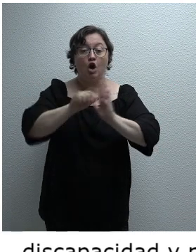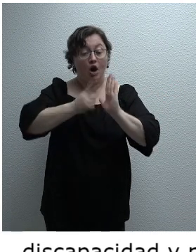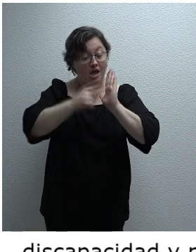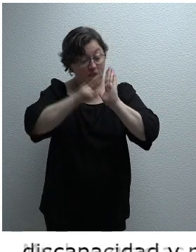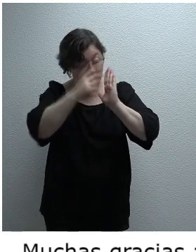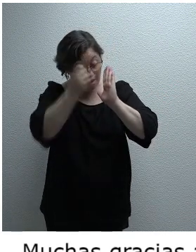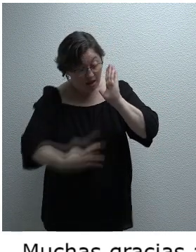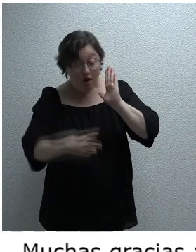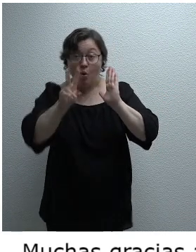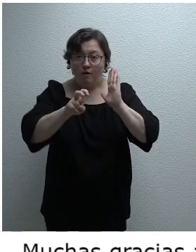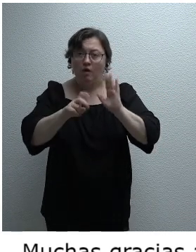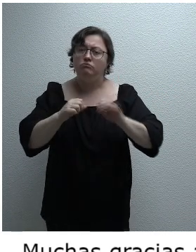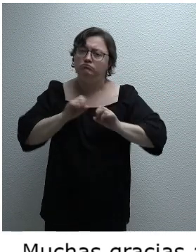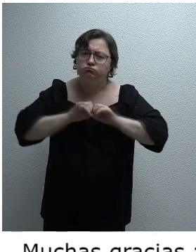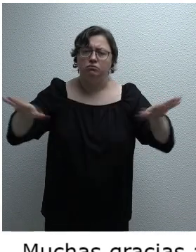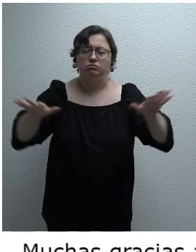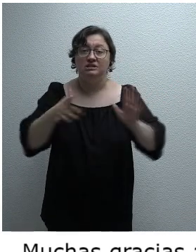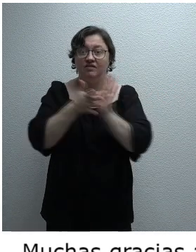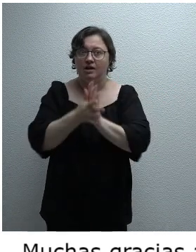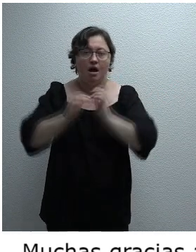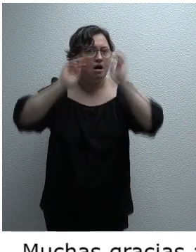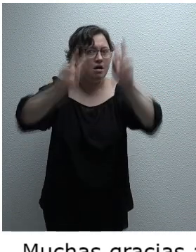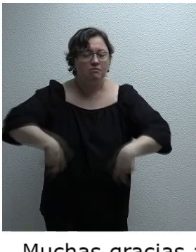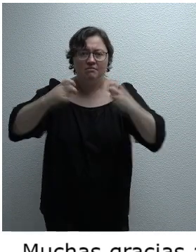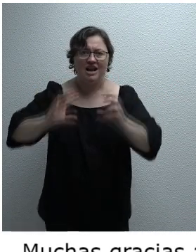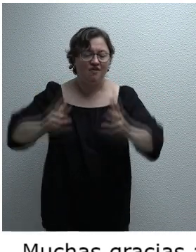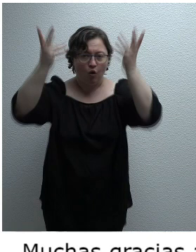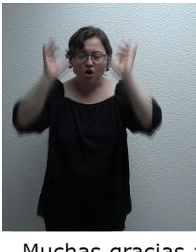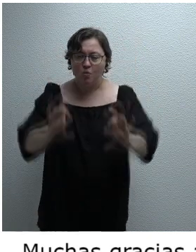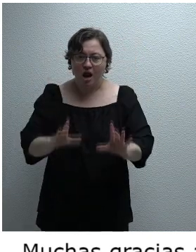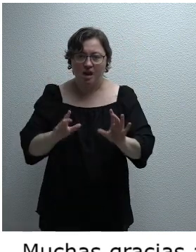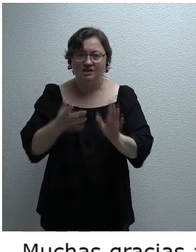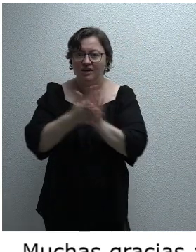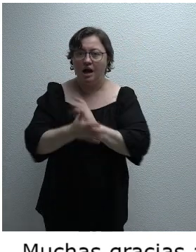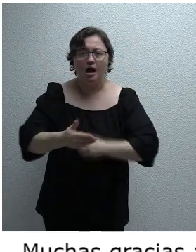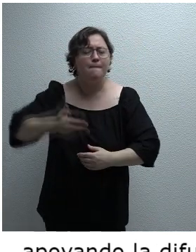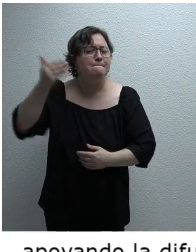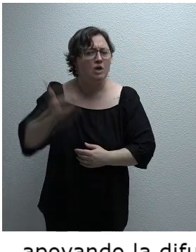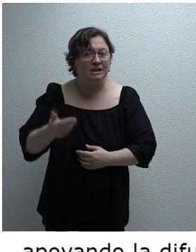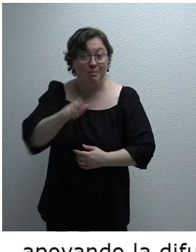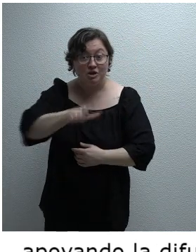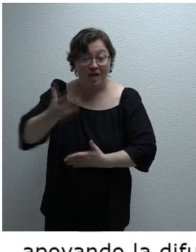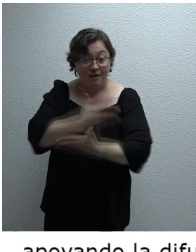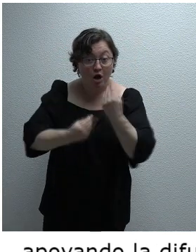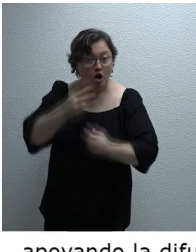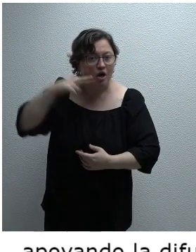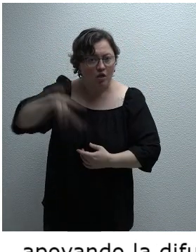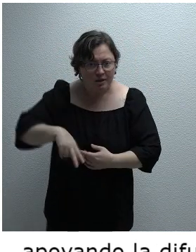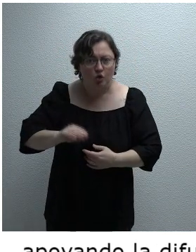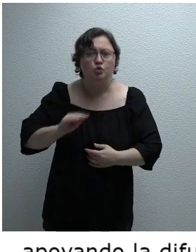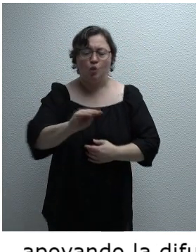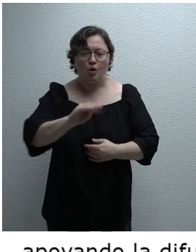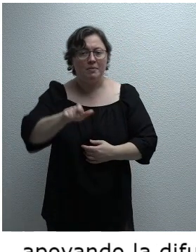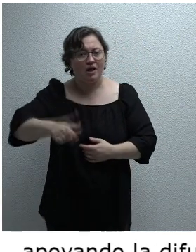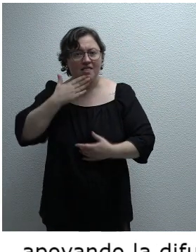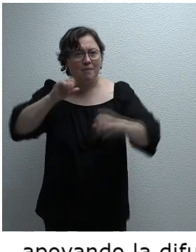normativo que creemos sin duda supone una revolución importantísima, un reconocimiento importantísimo de las personas con discapacidad y de las